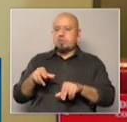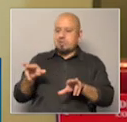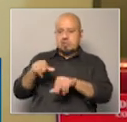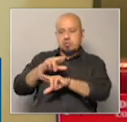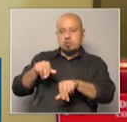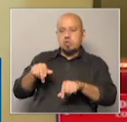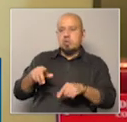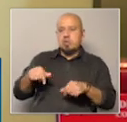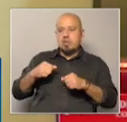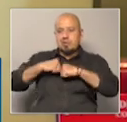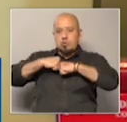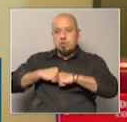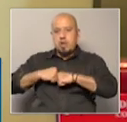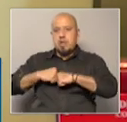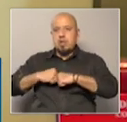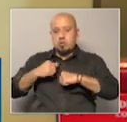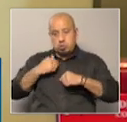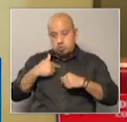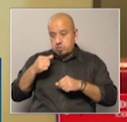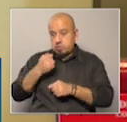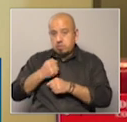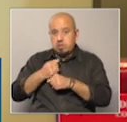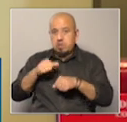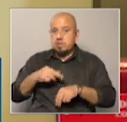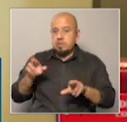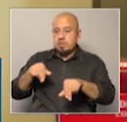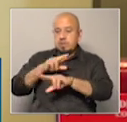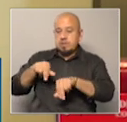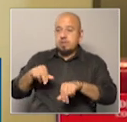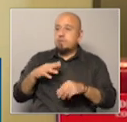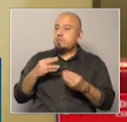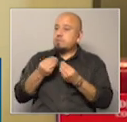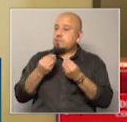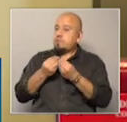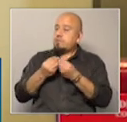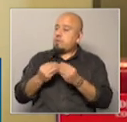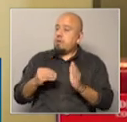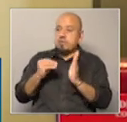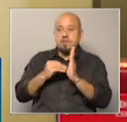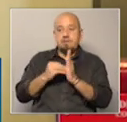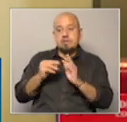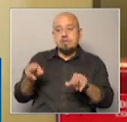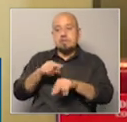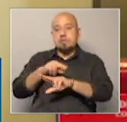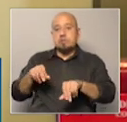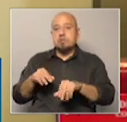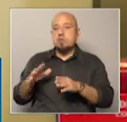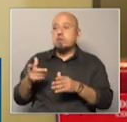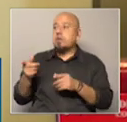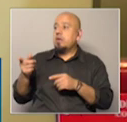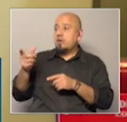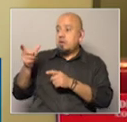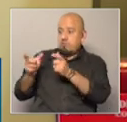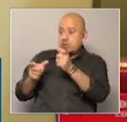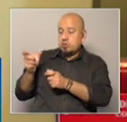situaciones. Este tribunal donde yo ejerzo ha rechazado varias veces que aquel que ingresa a un programa